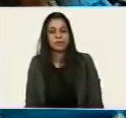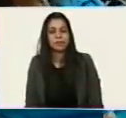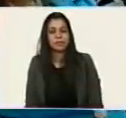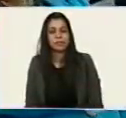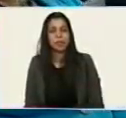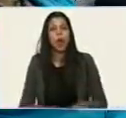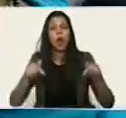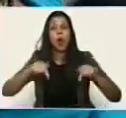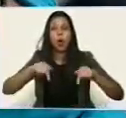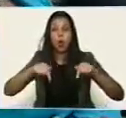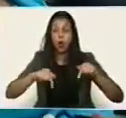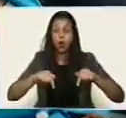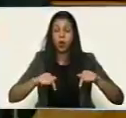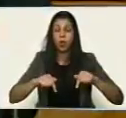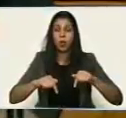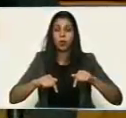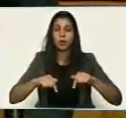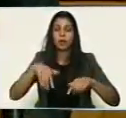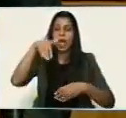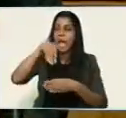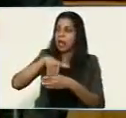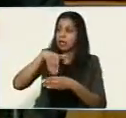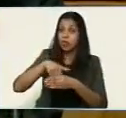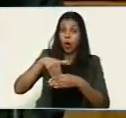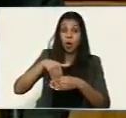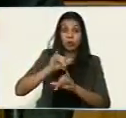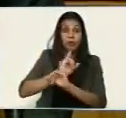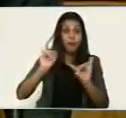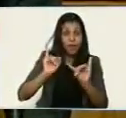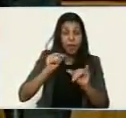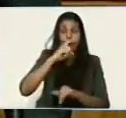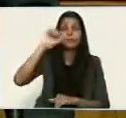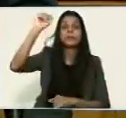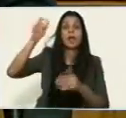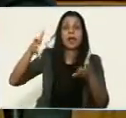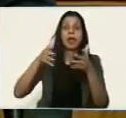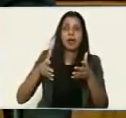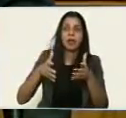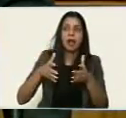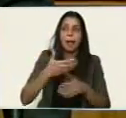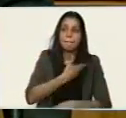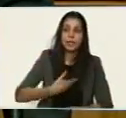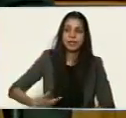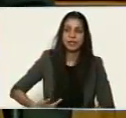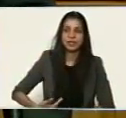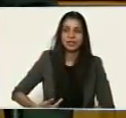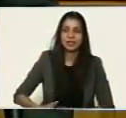Y hoy, luego de las elecciones, bueno, el compañero presidente nos ha pedido a esta Asamblea Nacional Constituyente